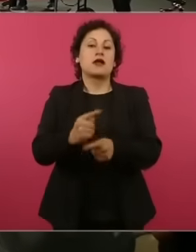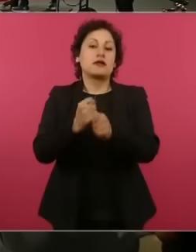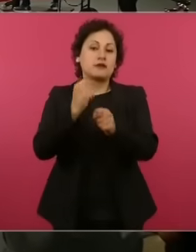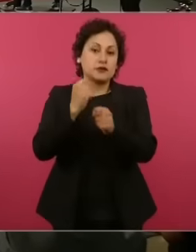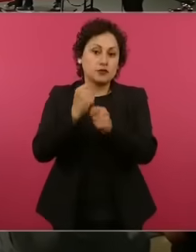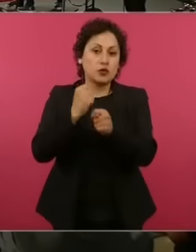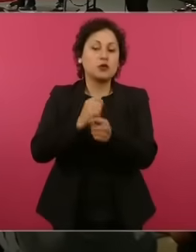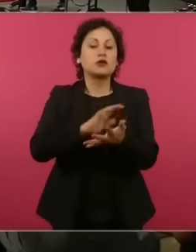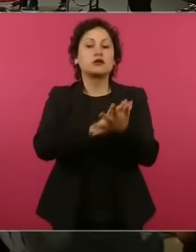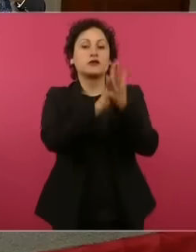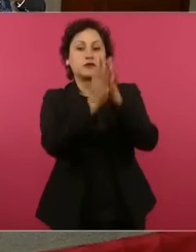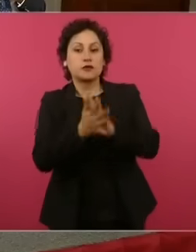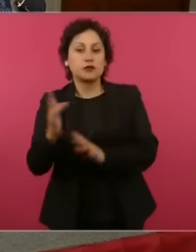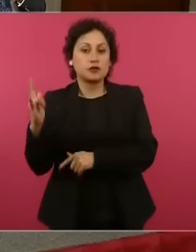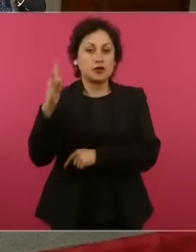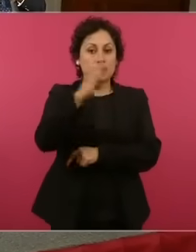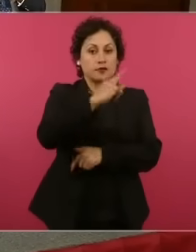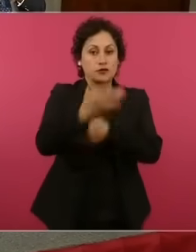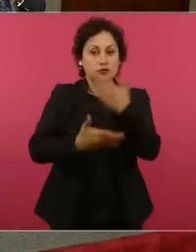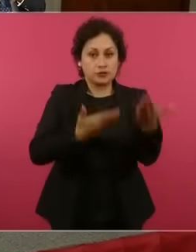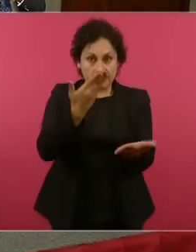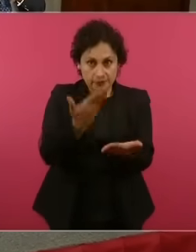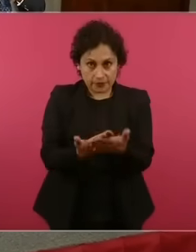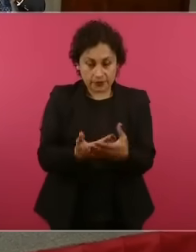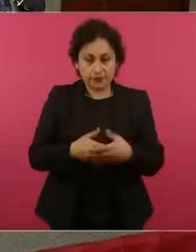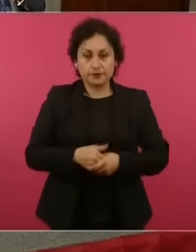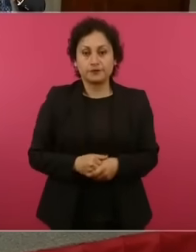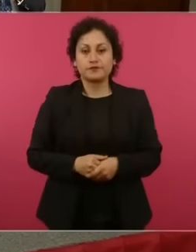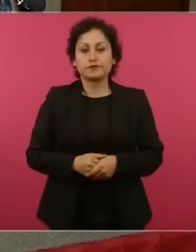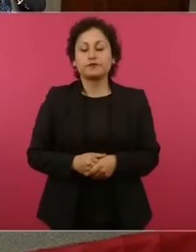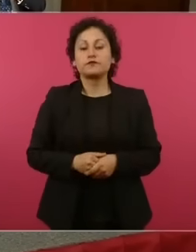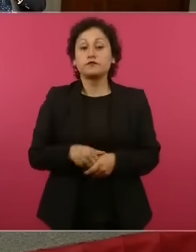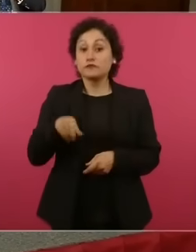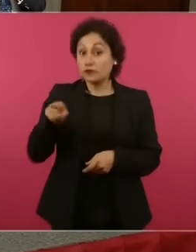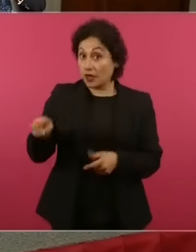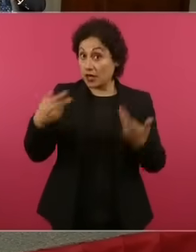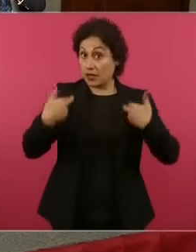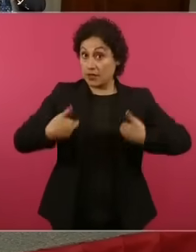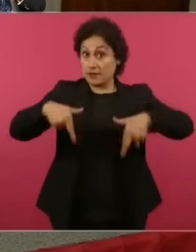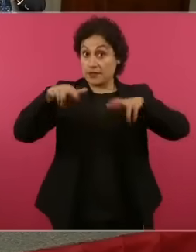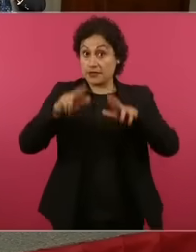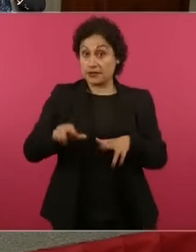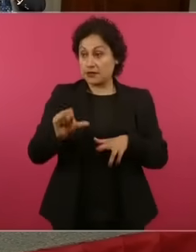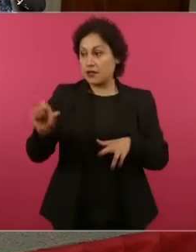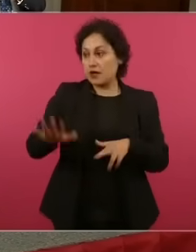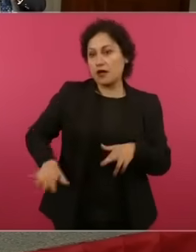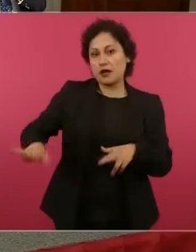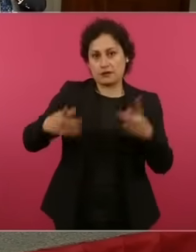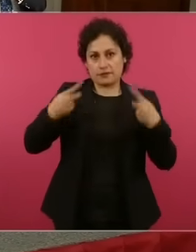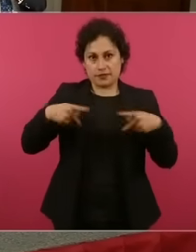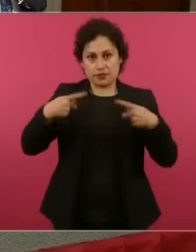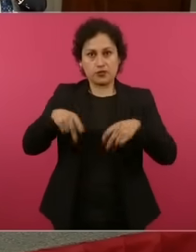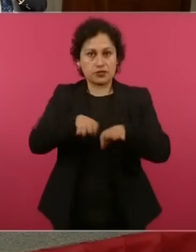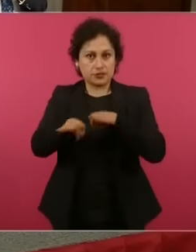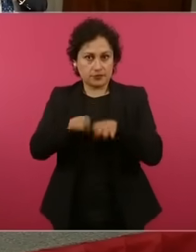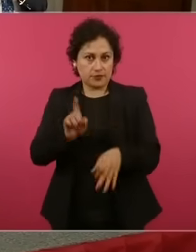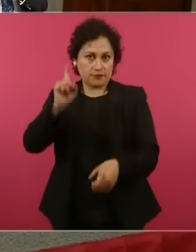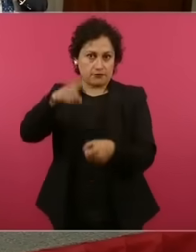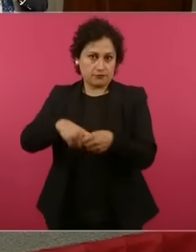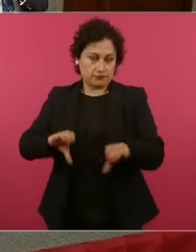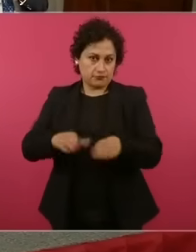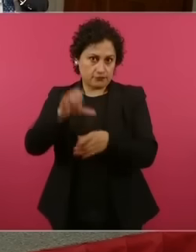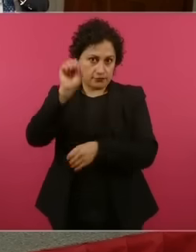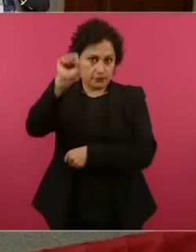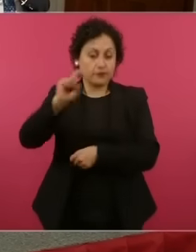Aviación, Servicios y Similares, que representa a los trabajadores de tierra. Está Fausto